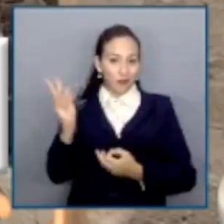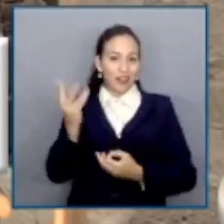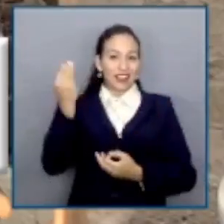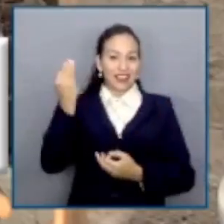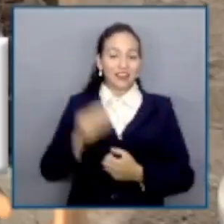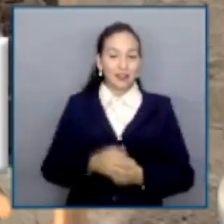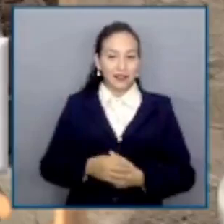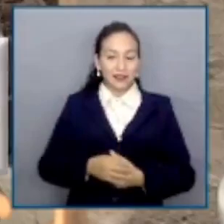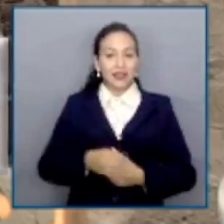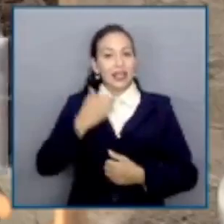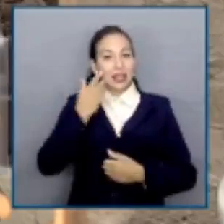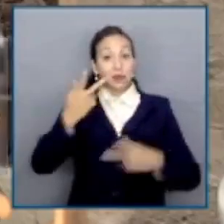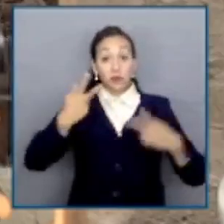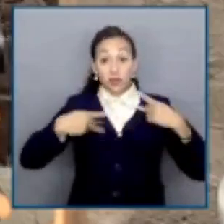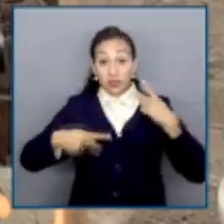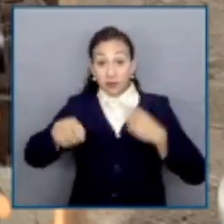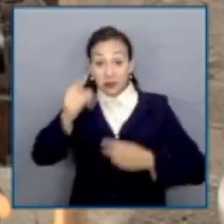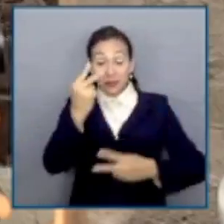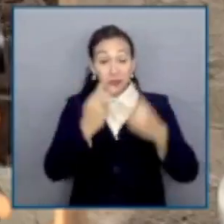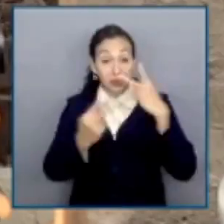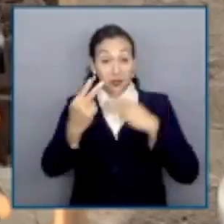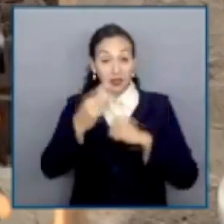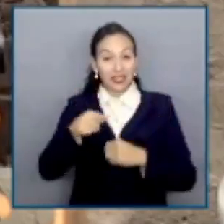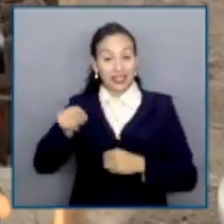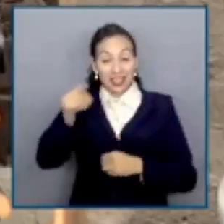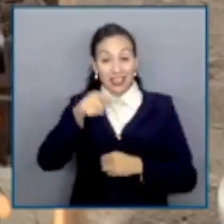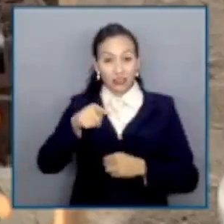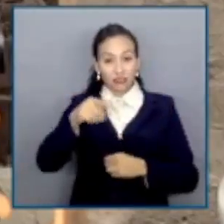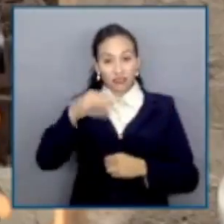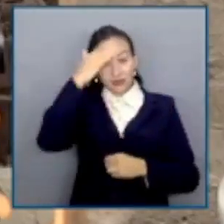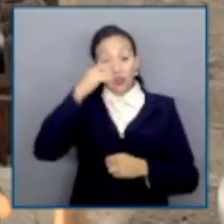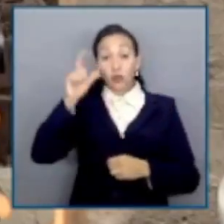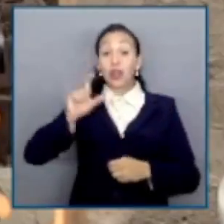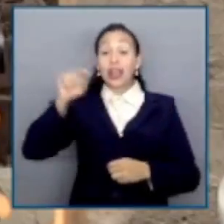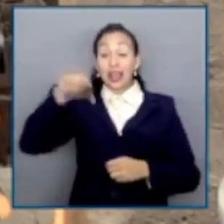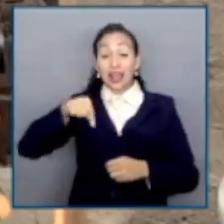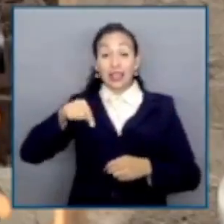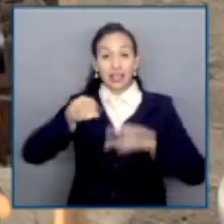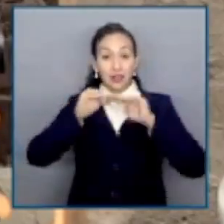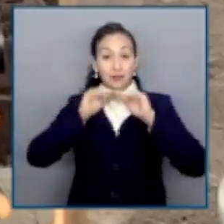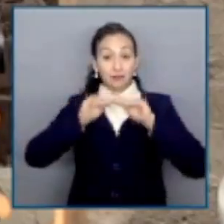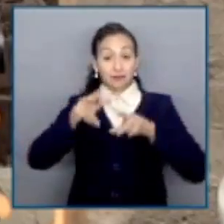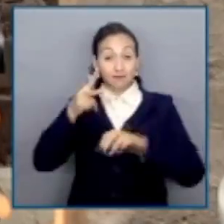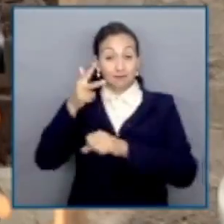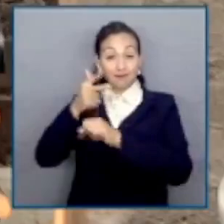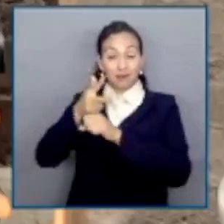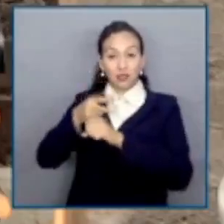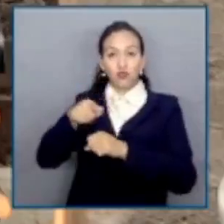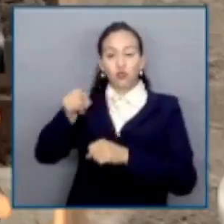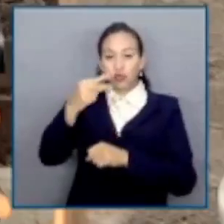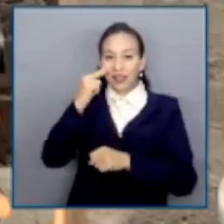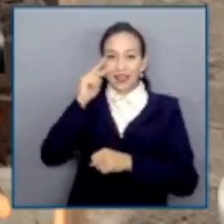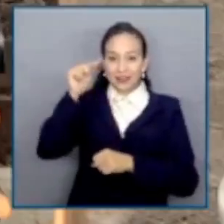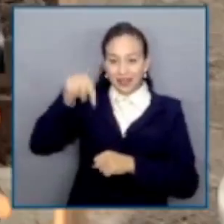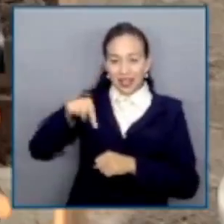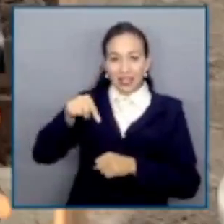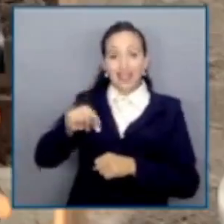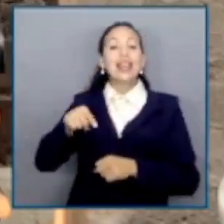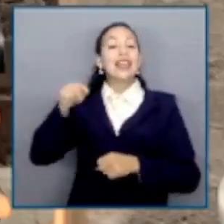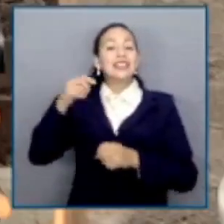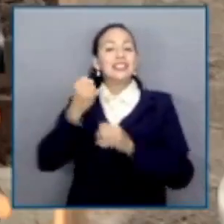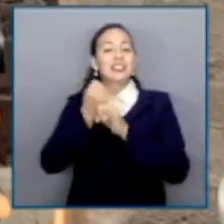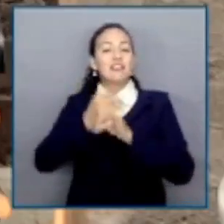la certeza de que lo que se difunde es absolutamente fiel a lo que sucede en la Corte y en el Consejo de la